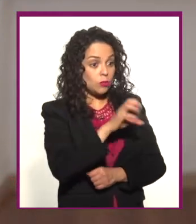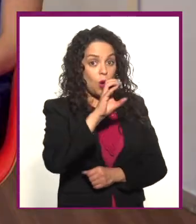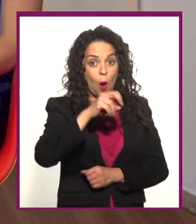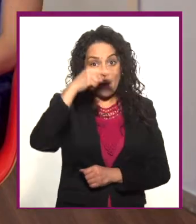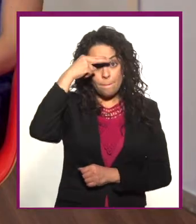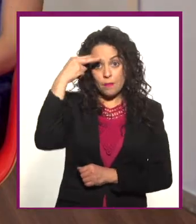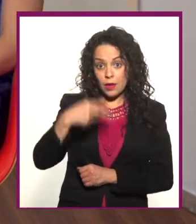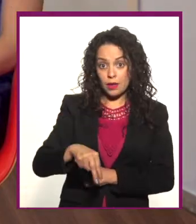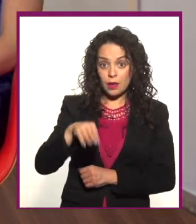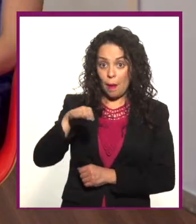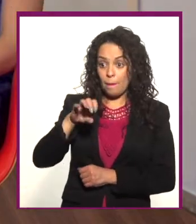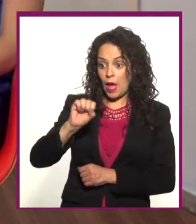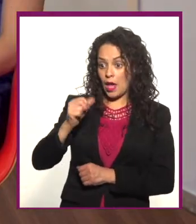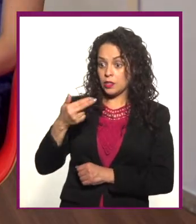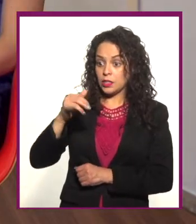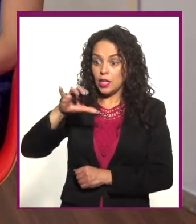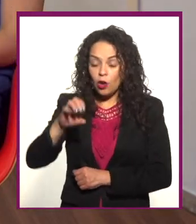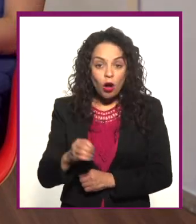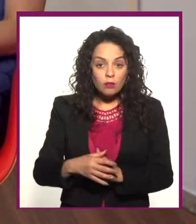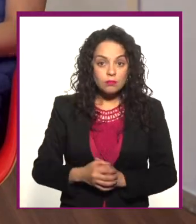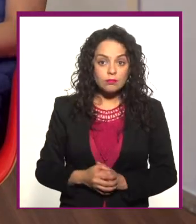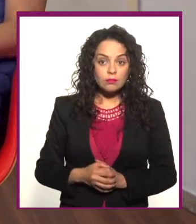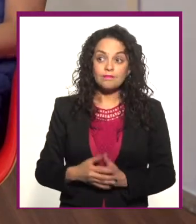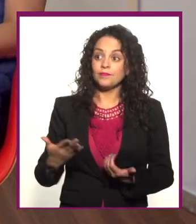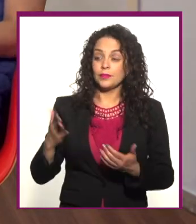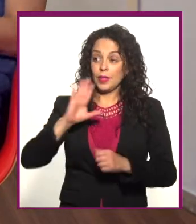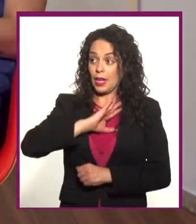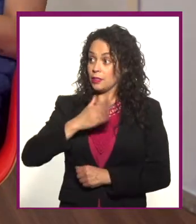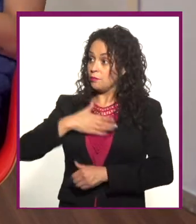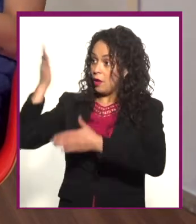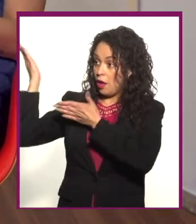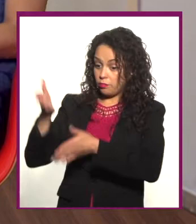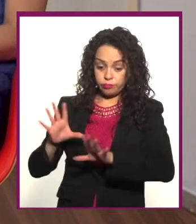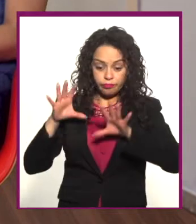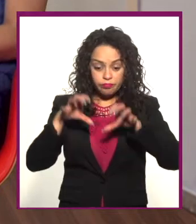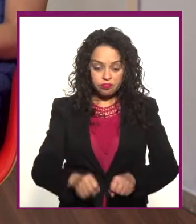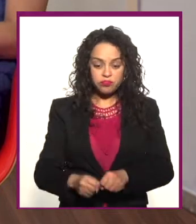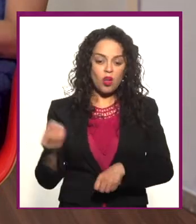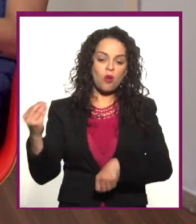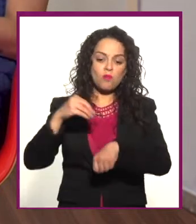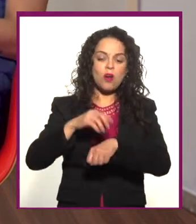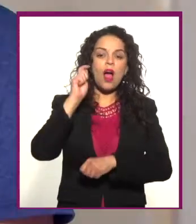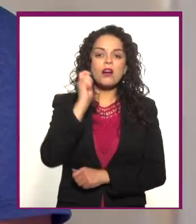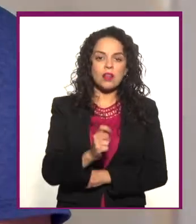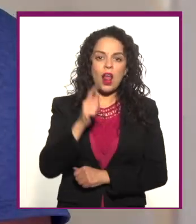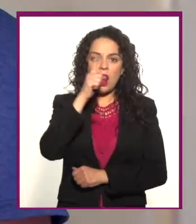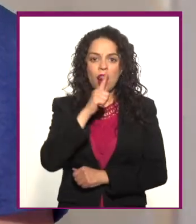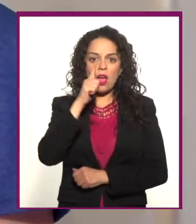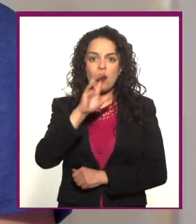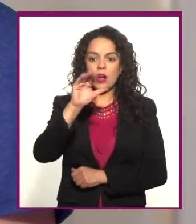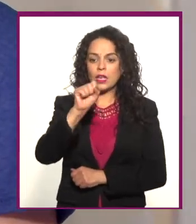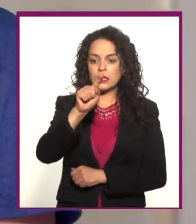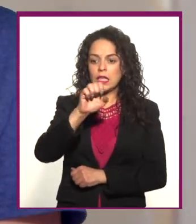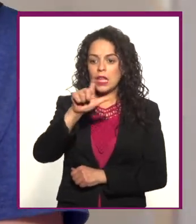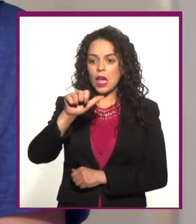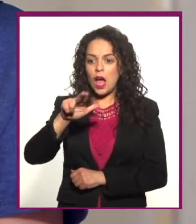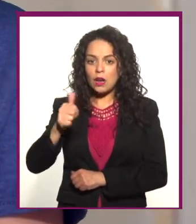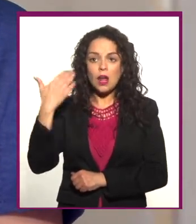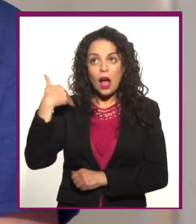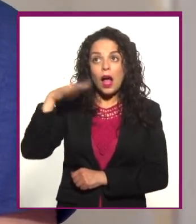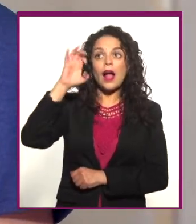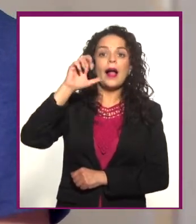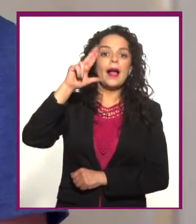hecho, México. México. Y si bien con la invasión los españoles impusieron la lengua castellana en la entonces